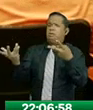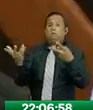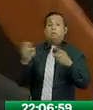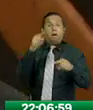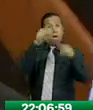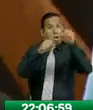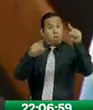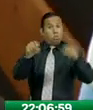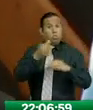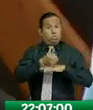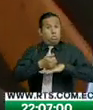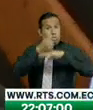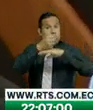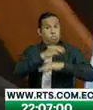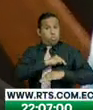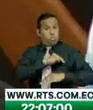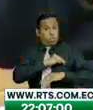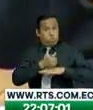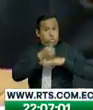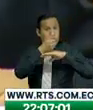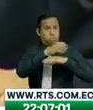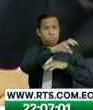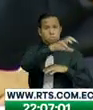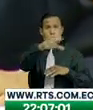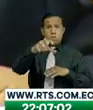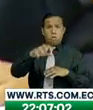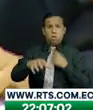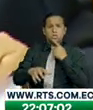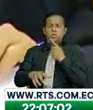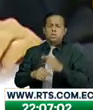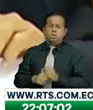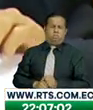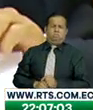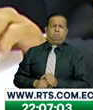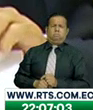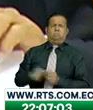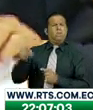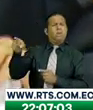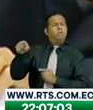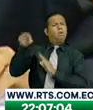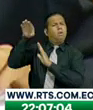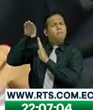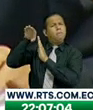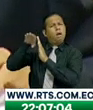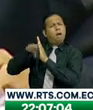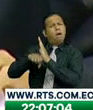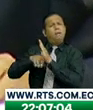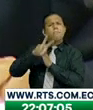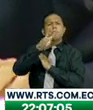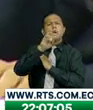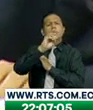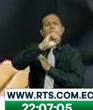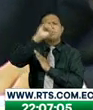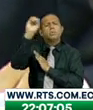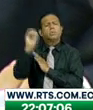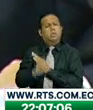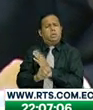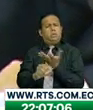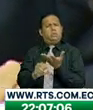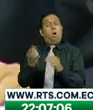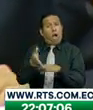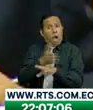5 advierten que tras cuernos nos van a rebajar el 20% de